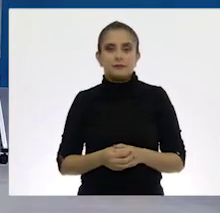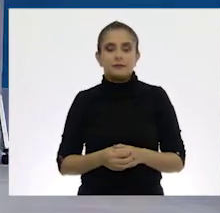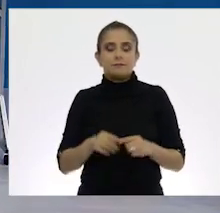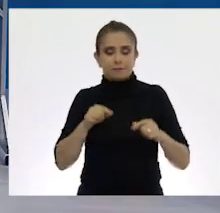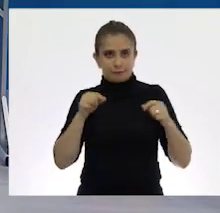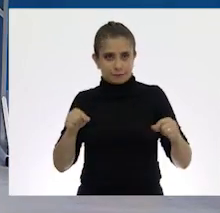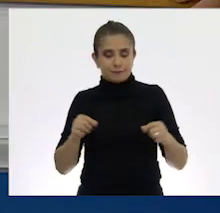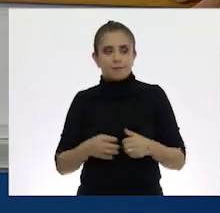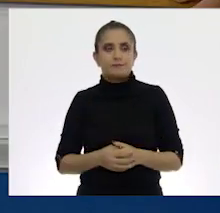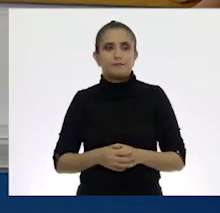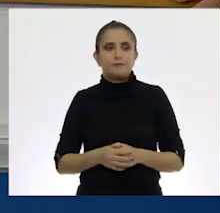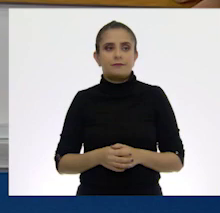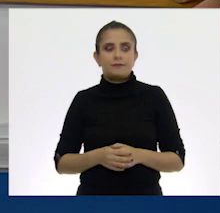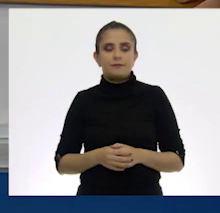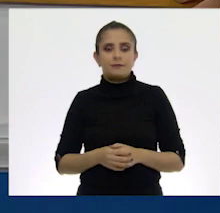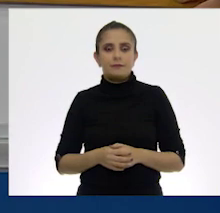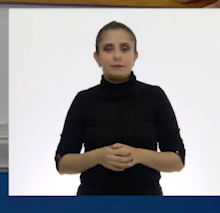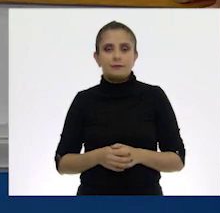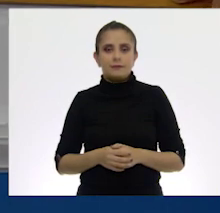sosténmelo ahí y